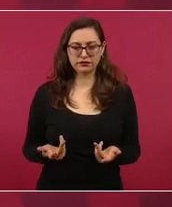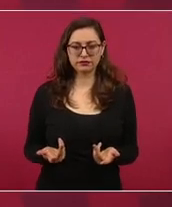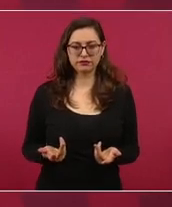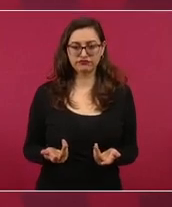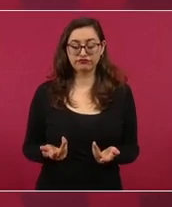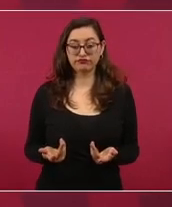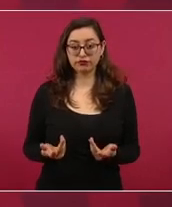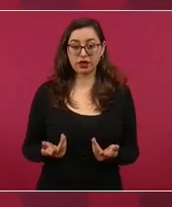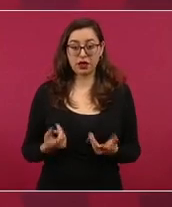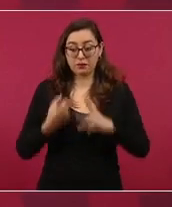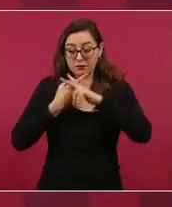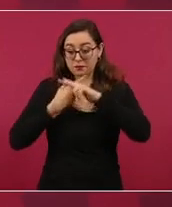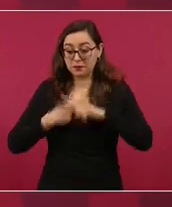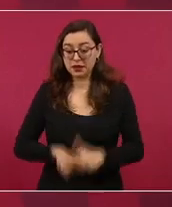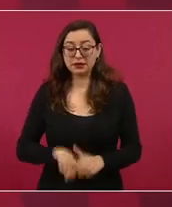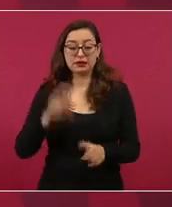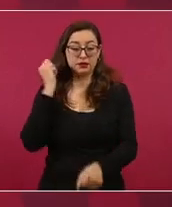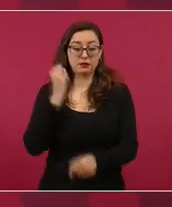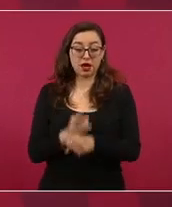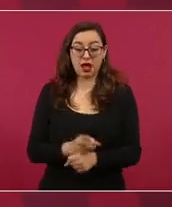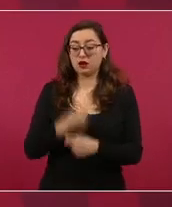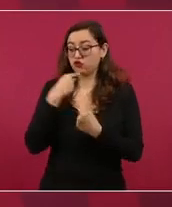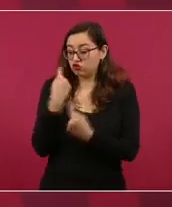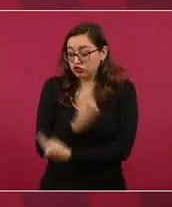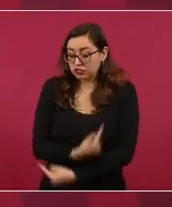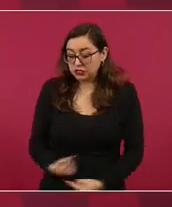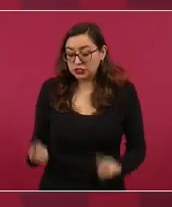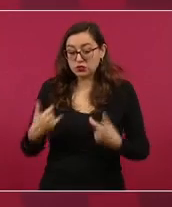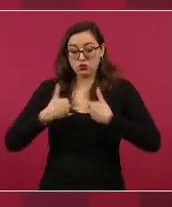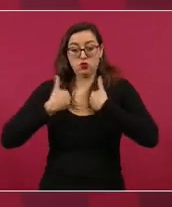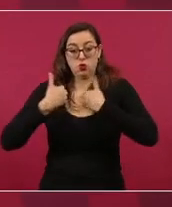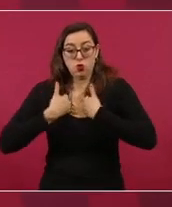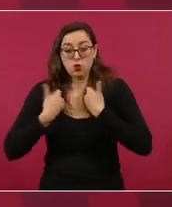la niñez, la juventud,